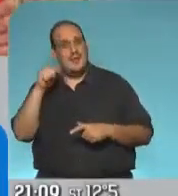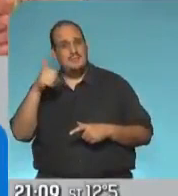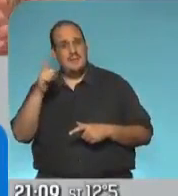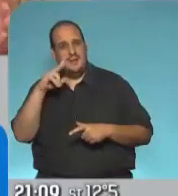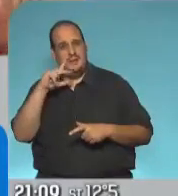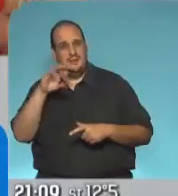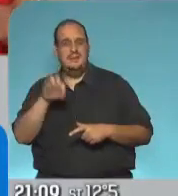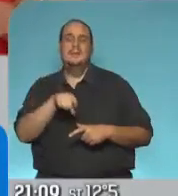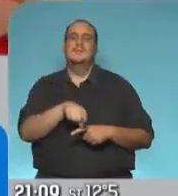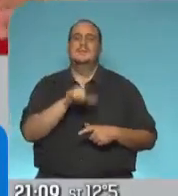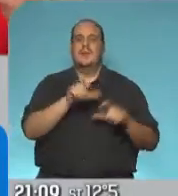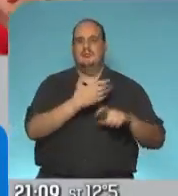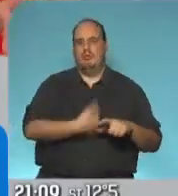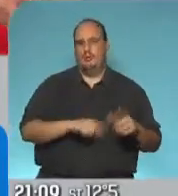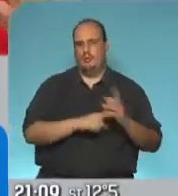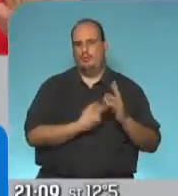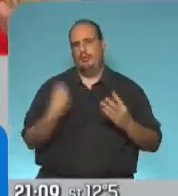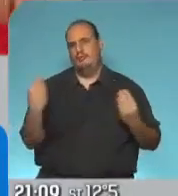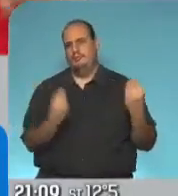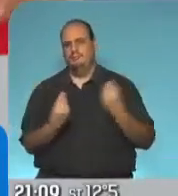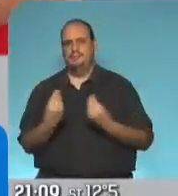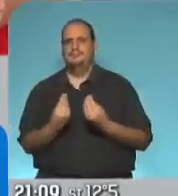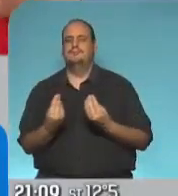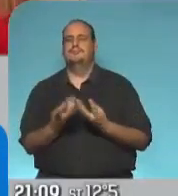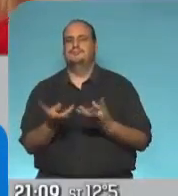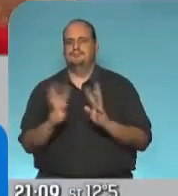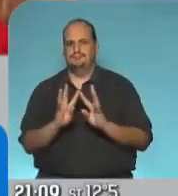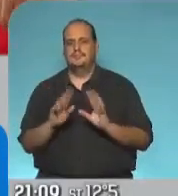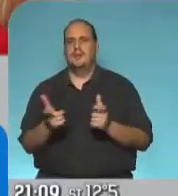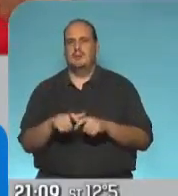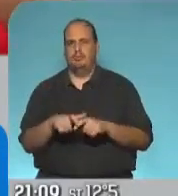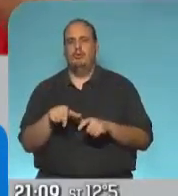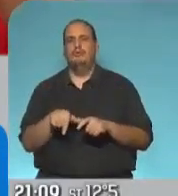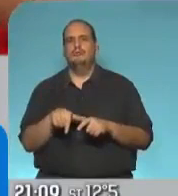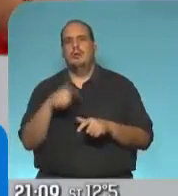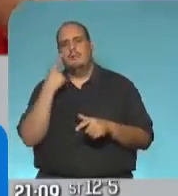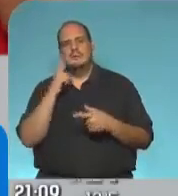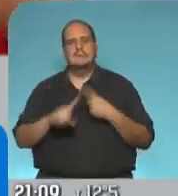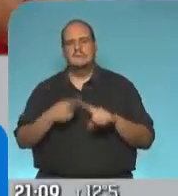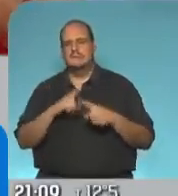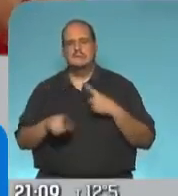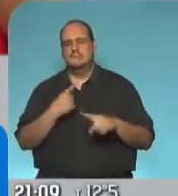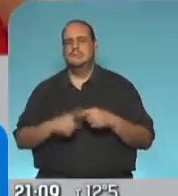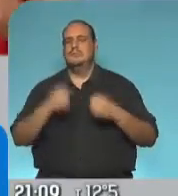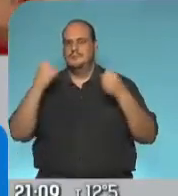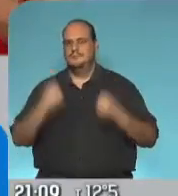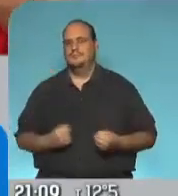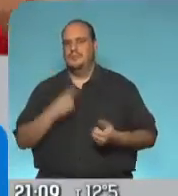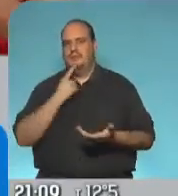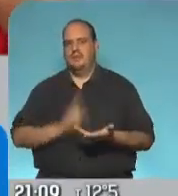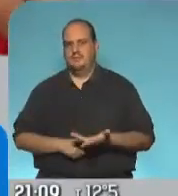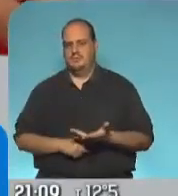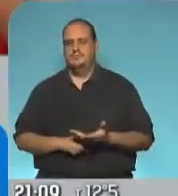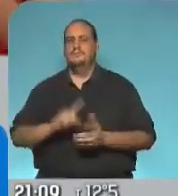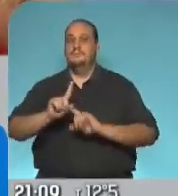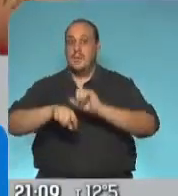de la ciudad. Se trató de distender el tema y de llegar, digamos, a una política concreta. Mañana concretamente